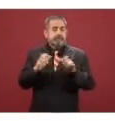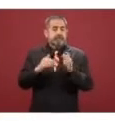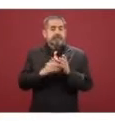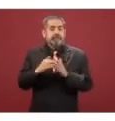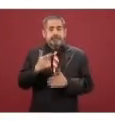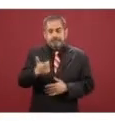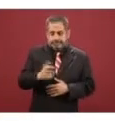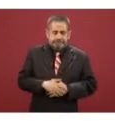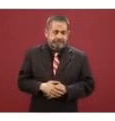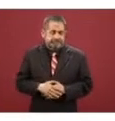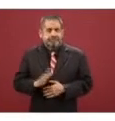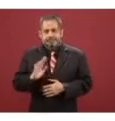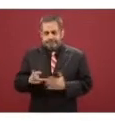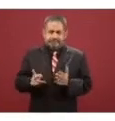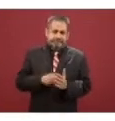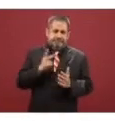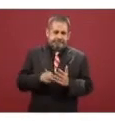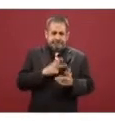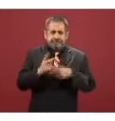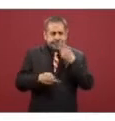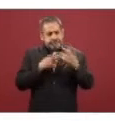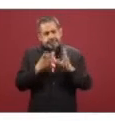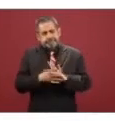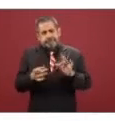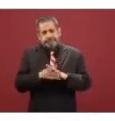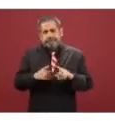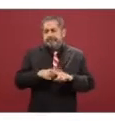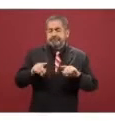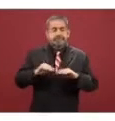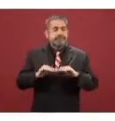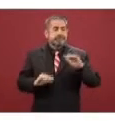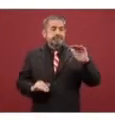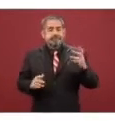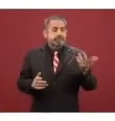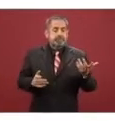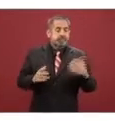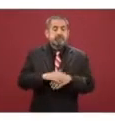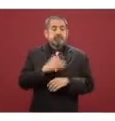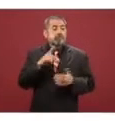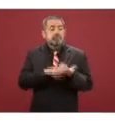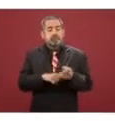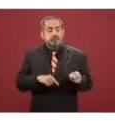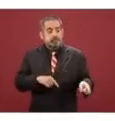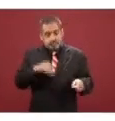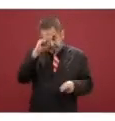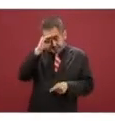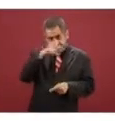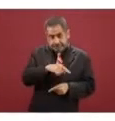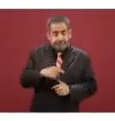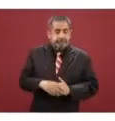se ha explicado en múltiples visitas que han realizado. ¿Y qué nos separa? Que esto estaba considerado únicamente encarpetar